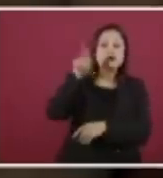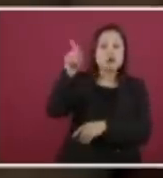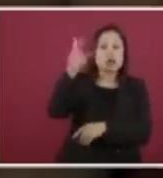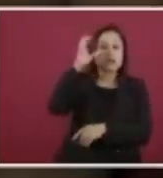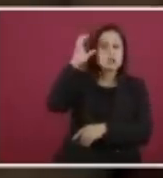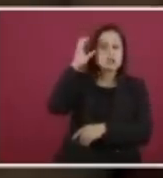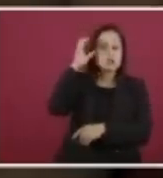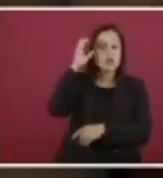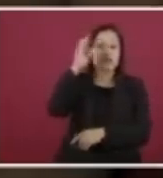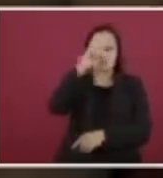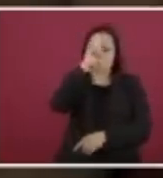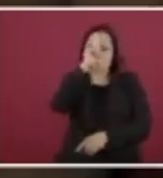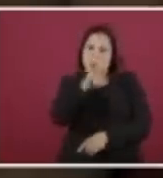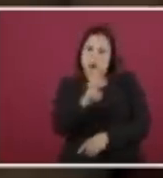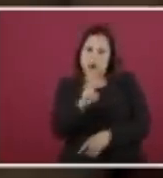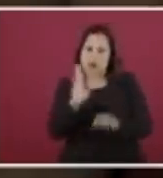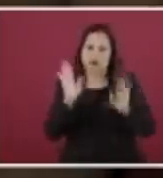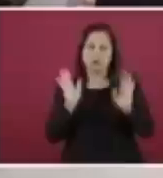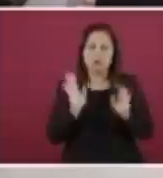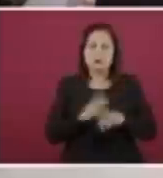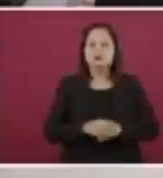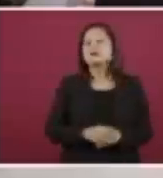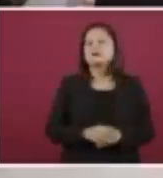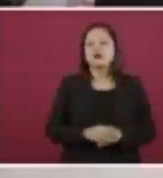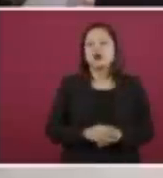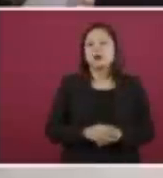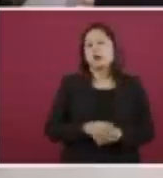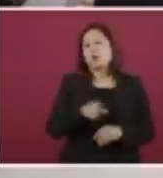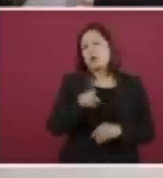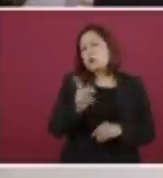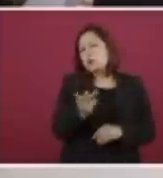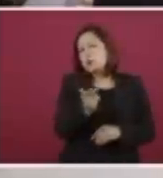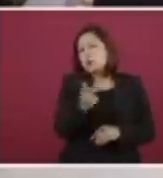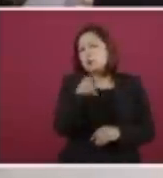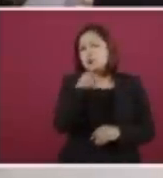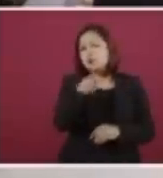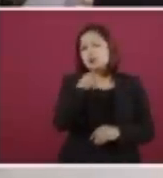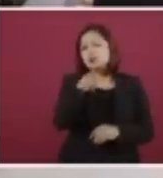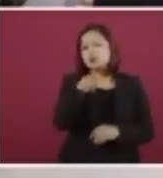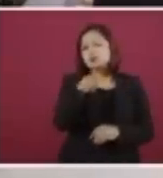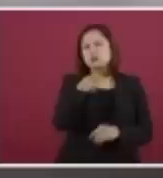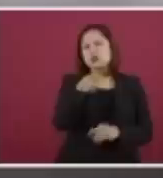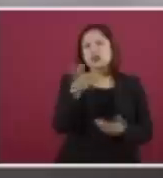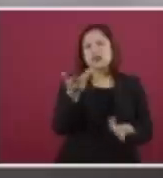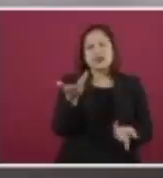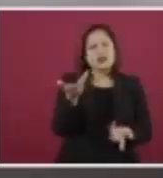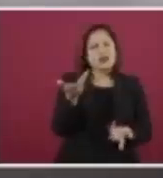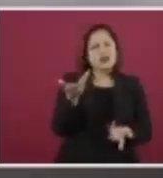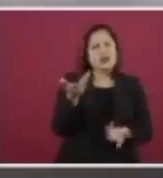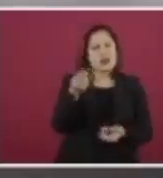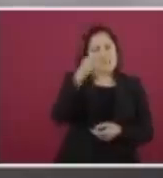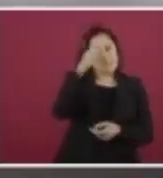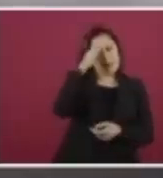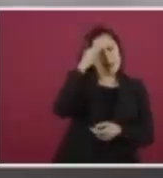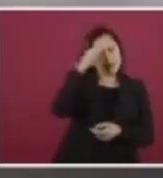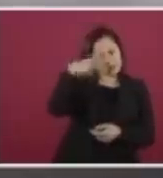China. Entonces, ver esa posibilidad de impulsar este tipo de tecnologías en México.